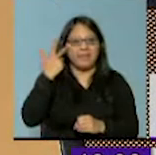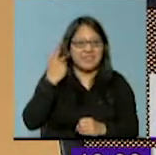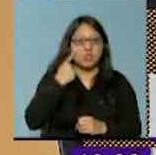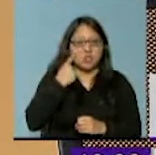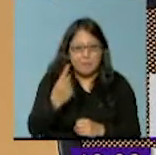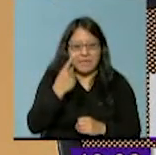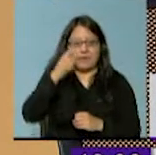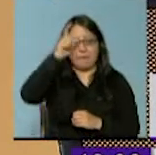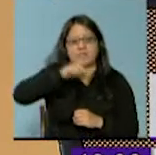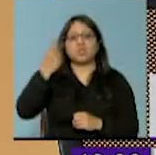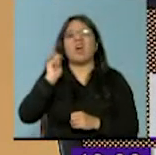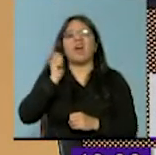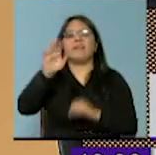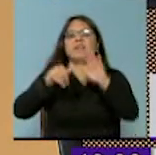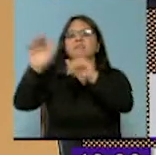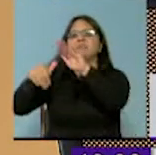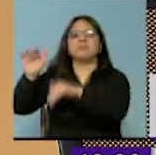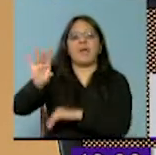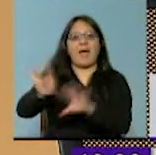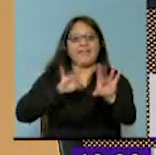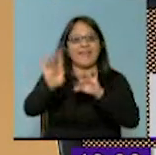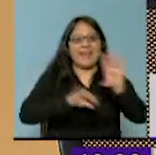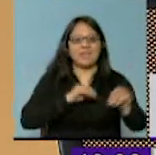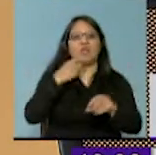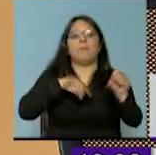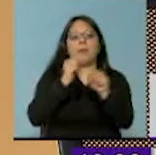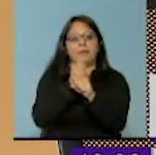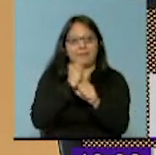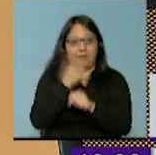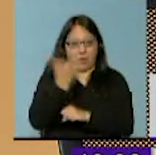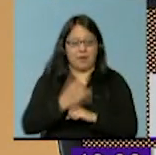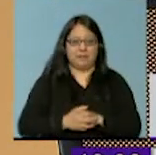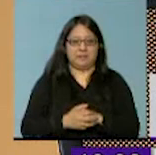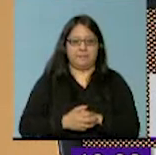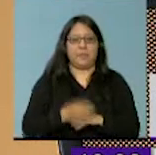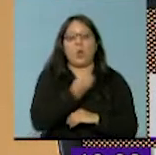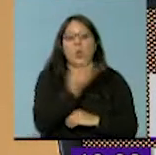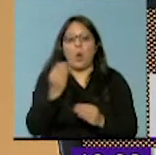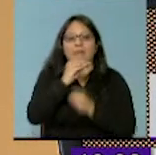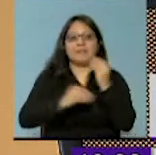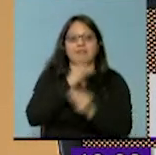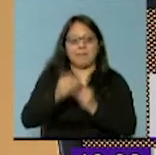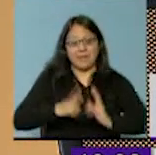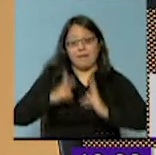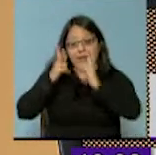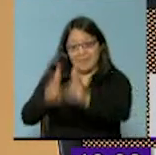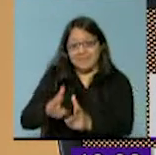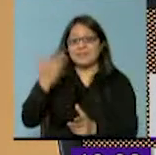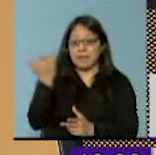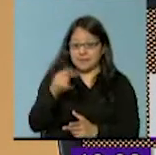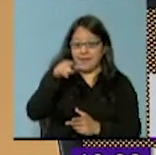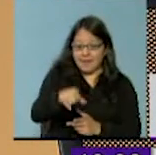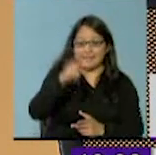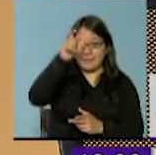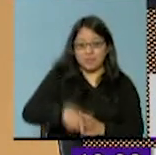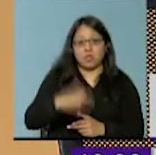serán mucho más, cuántas de esas ya pudieron ubicar, cuántas familias van a tener la buena noticia de que esa persona, ese